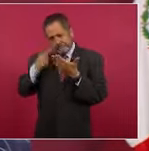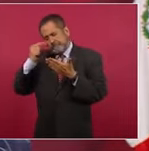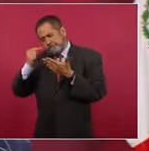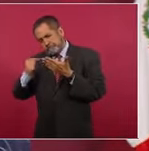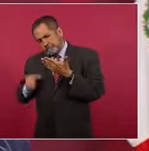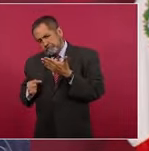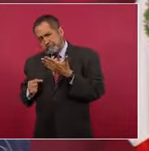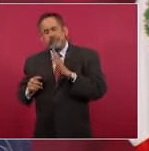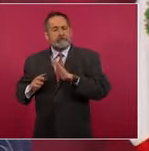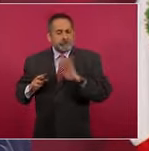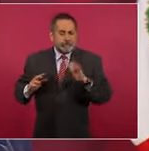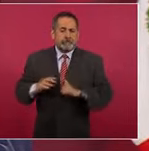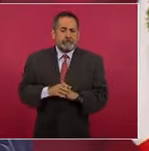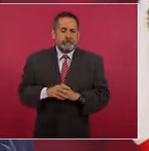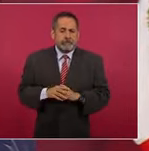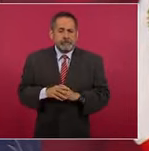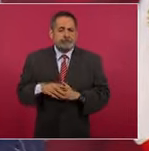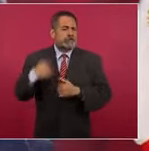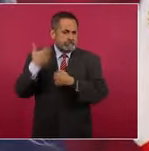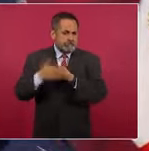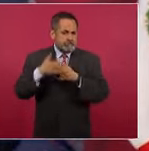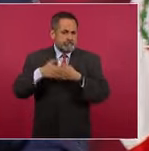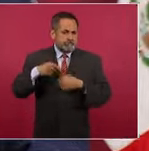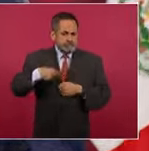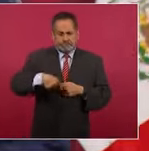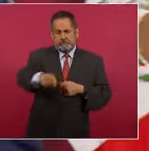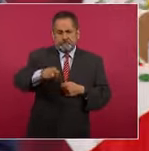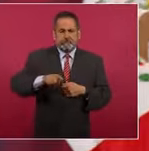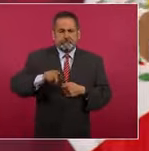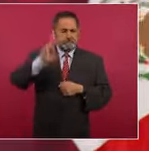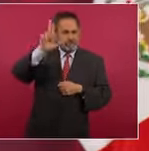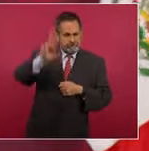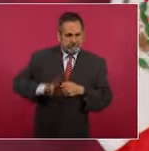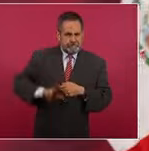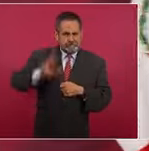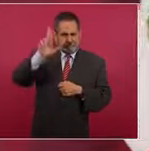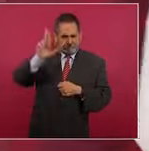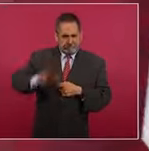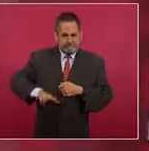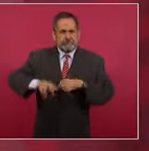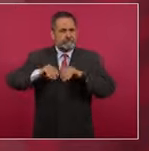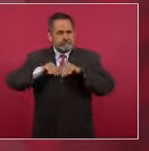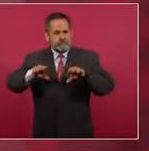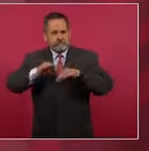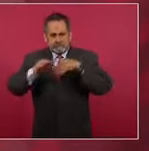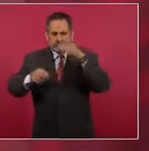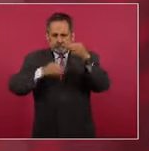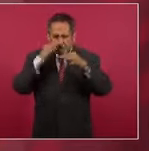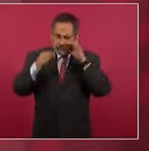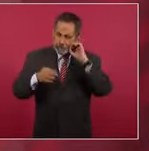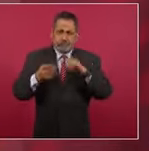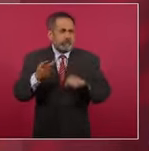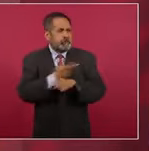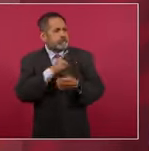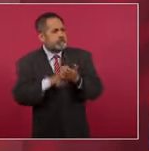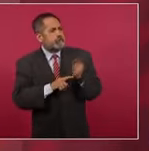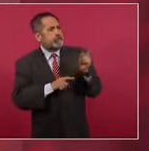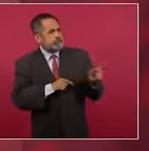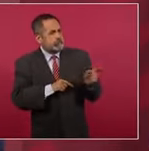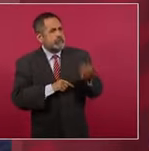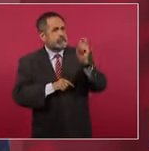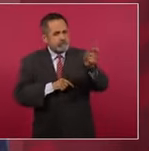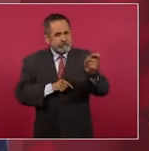Vamos a ir aquí informando todos los martes del avance y se van a ir